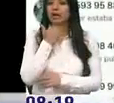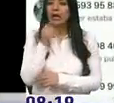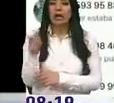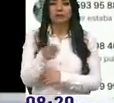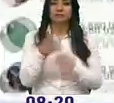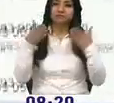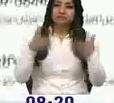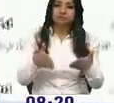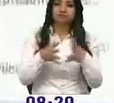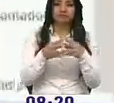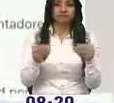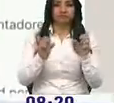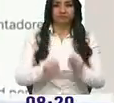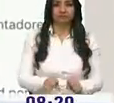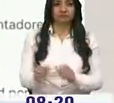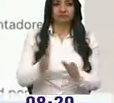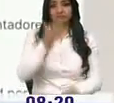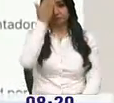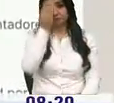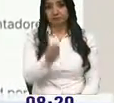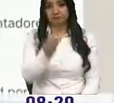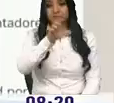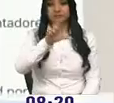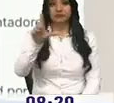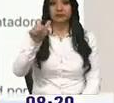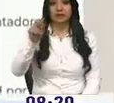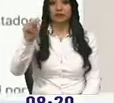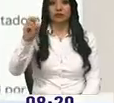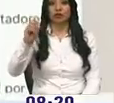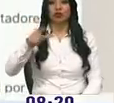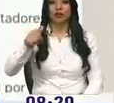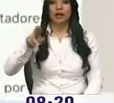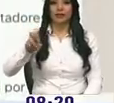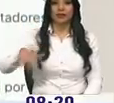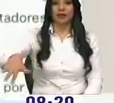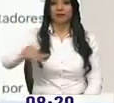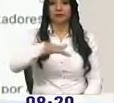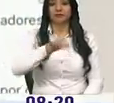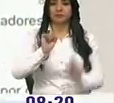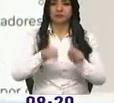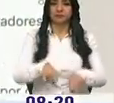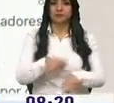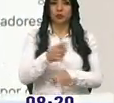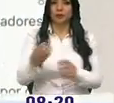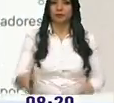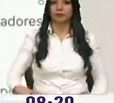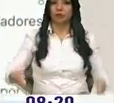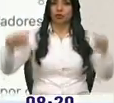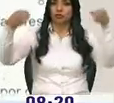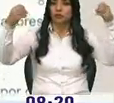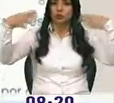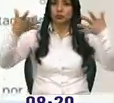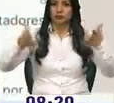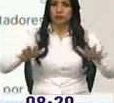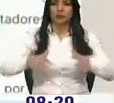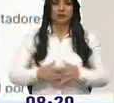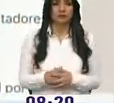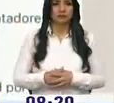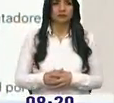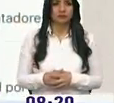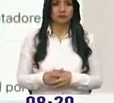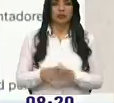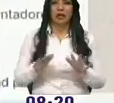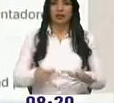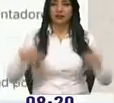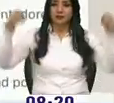puede ayudarnos. Buenos días, sector Llano Grande, en las calles Cristo Muso y Duchisela. No tenemos postes ni alumbrado público. Los medidores de luz se encuentran a 100